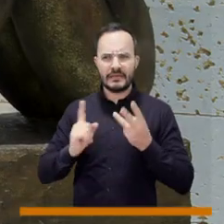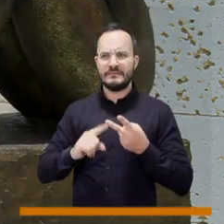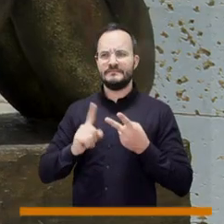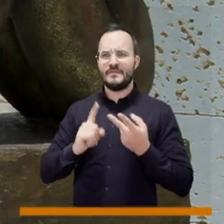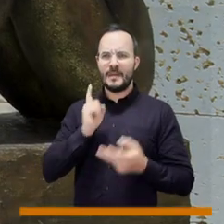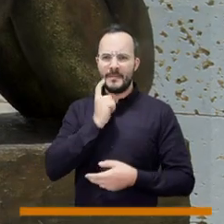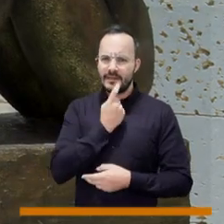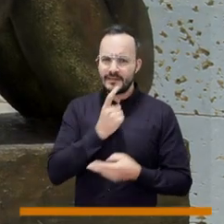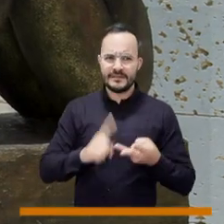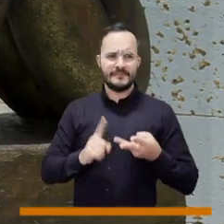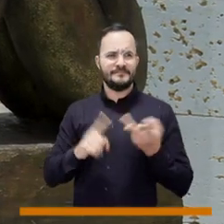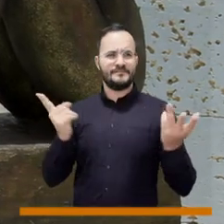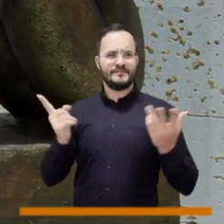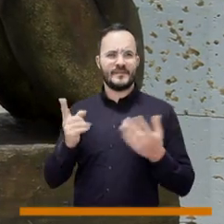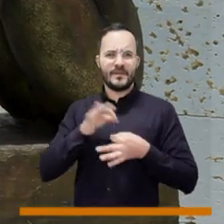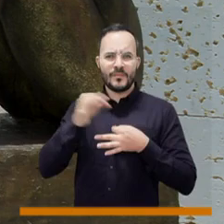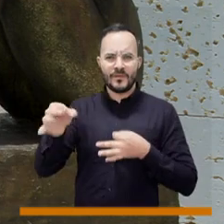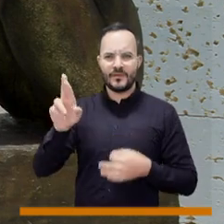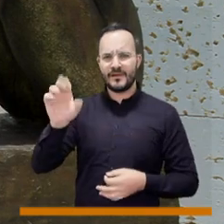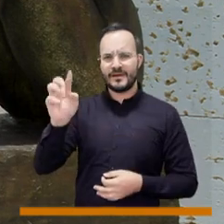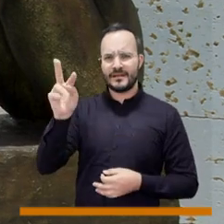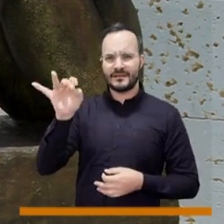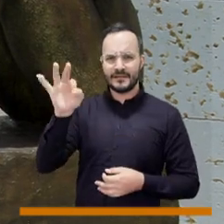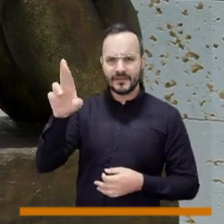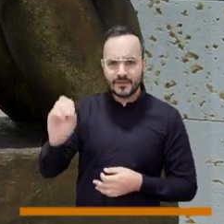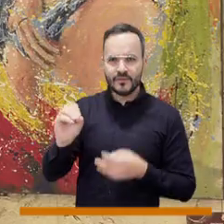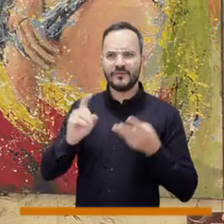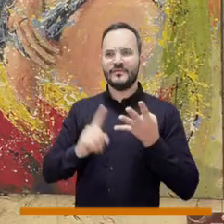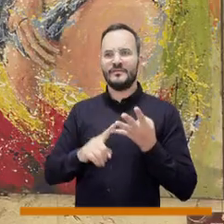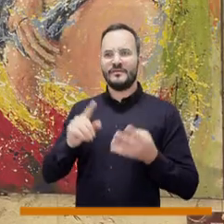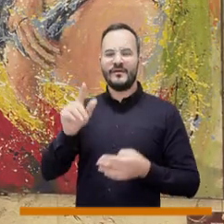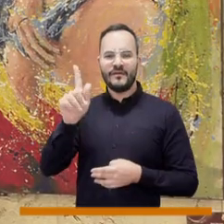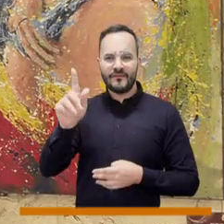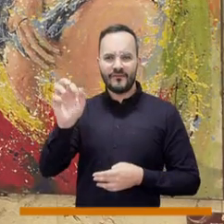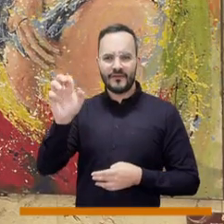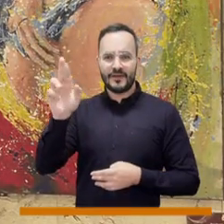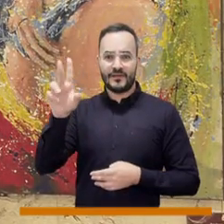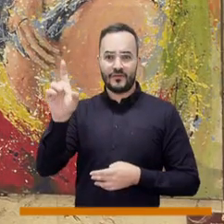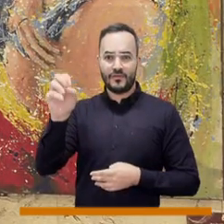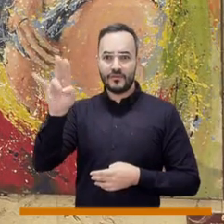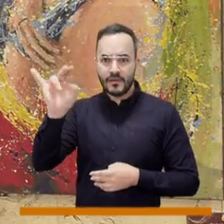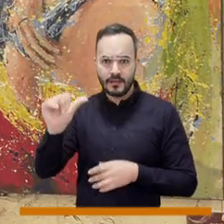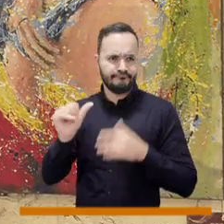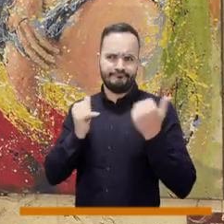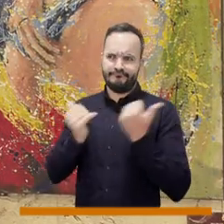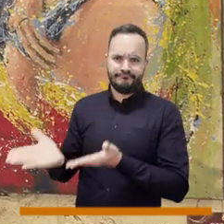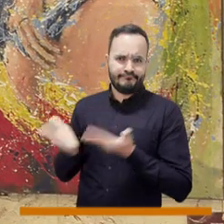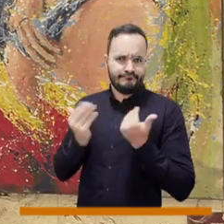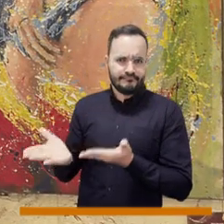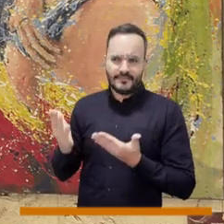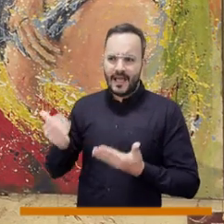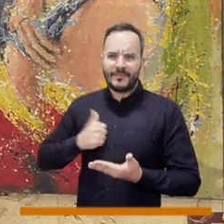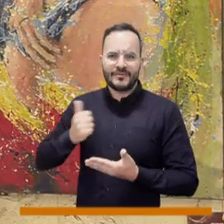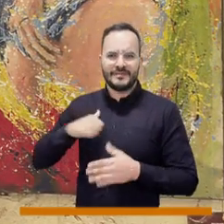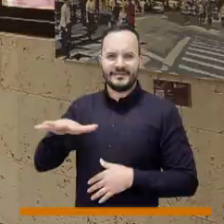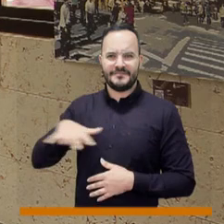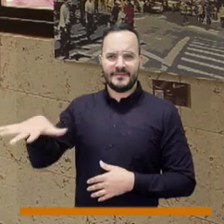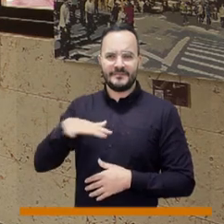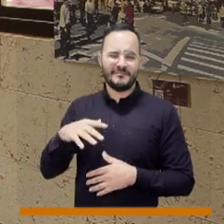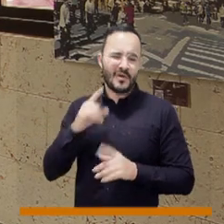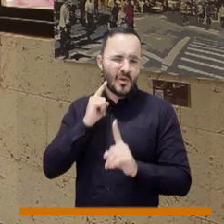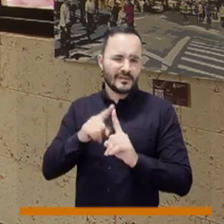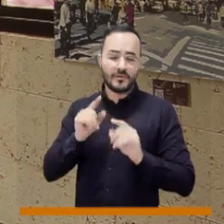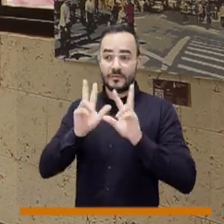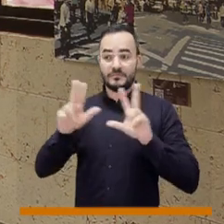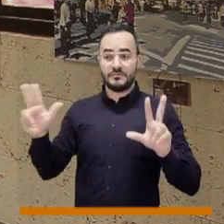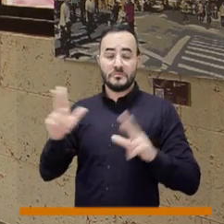Marinilla, Retiro, de Fredonia. O sea, hemos hecho esa interacción porque además lo que hemos querido es también que esos artistas empiecen a